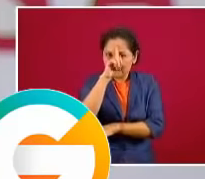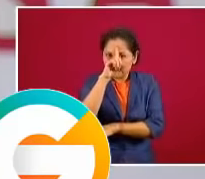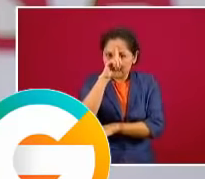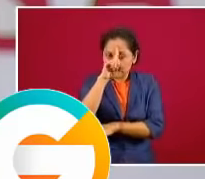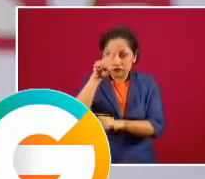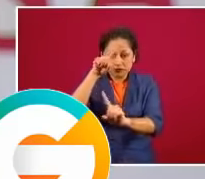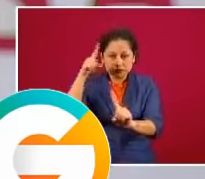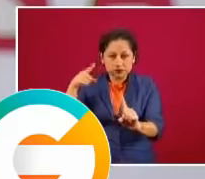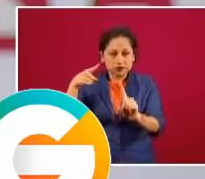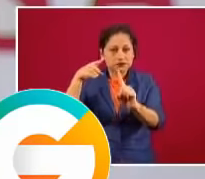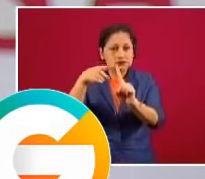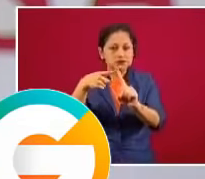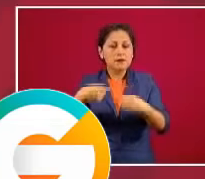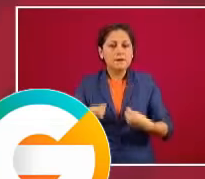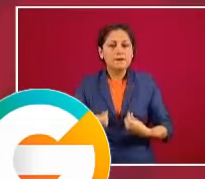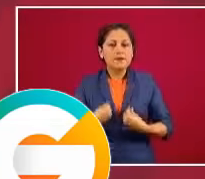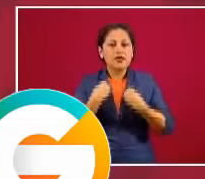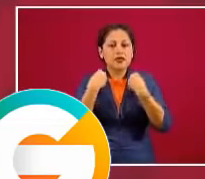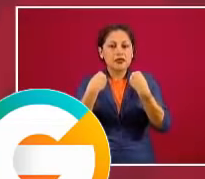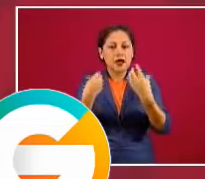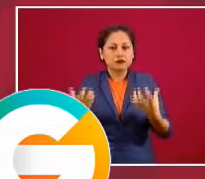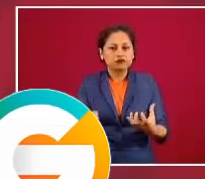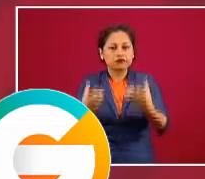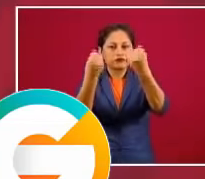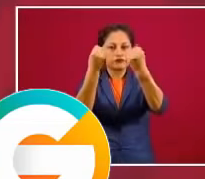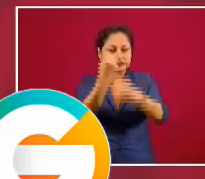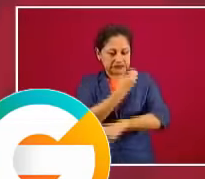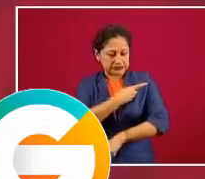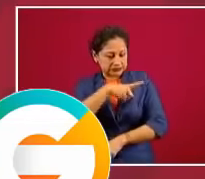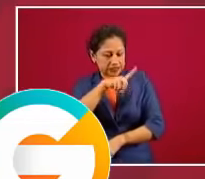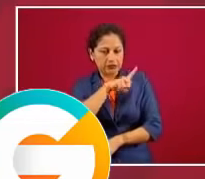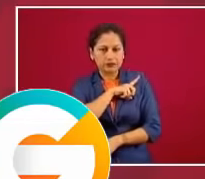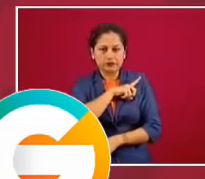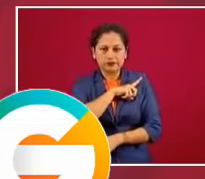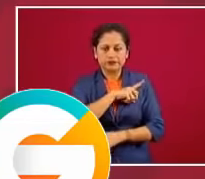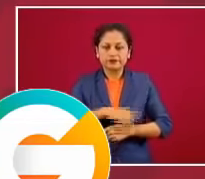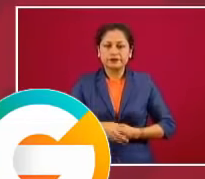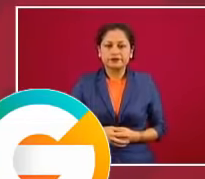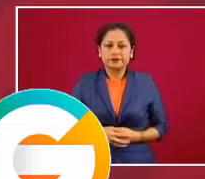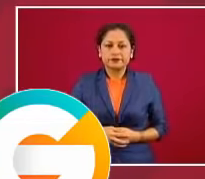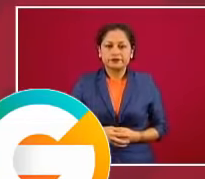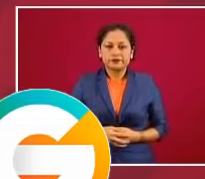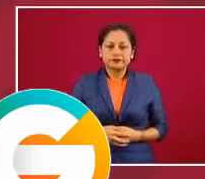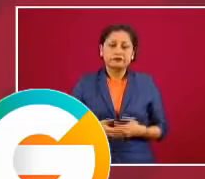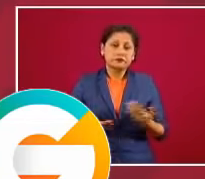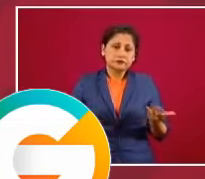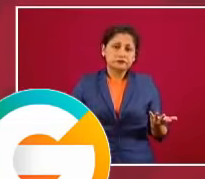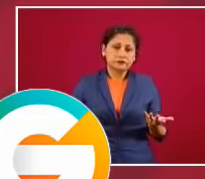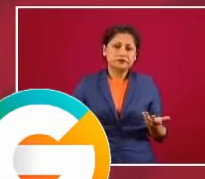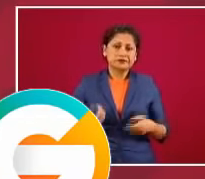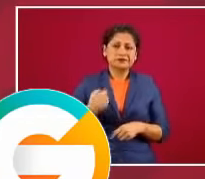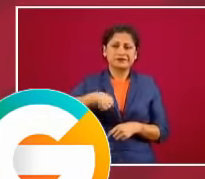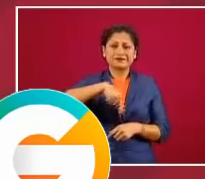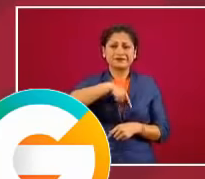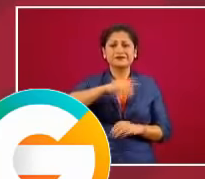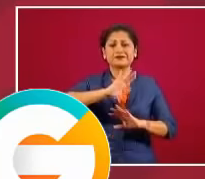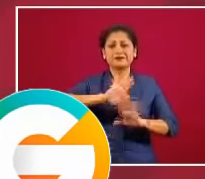Como ya sabemos el tiempo de